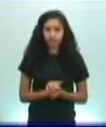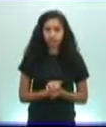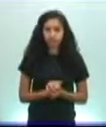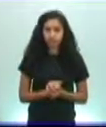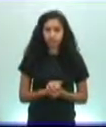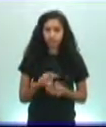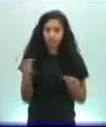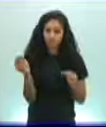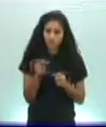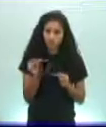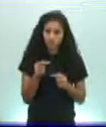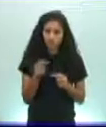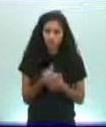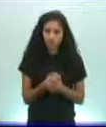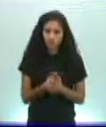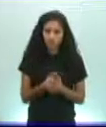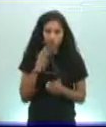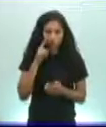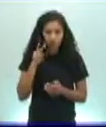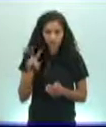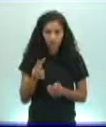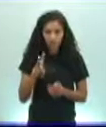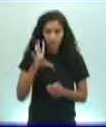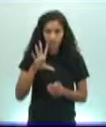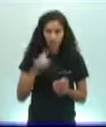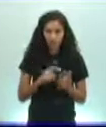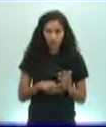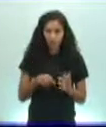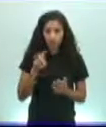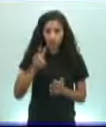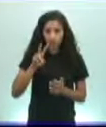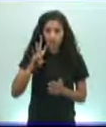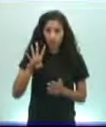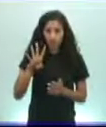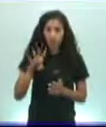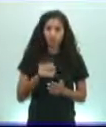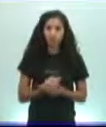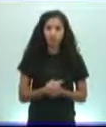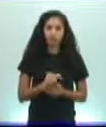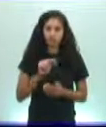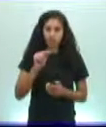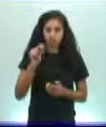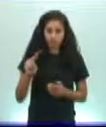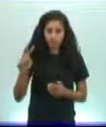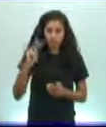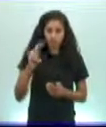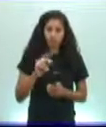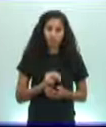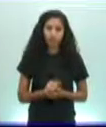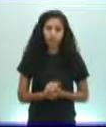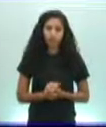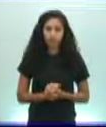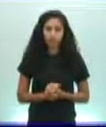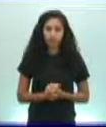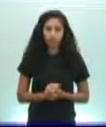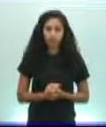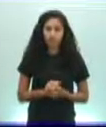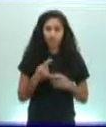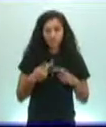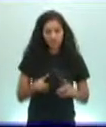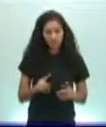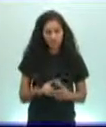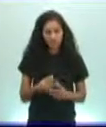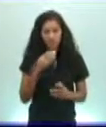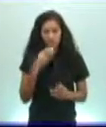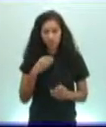Y eso sería encontrar el cuadrado de 5,24 centímetros. Pero,